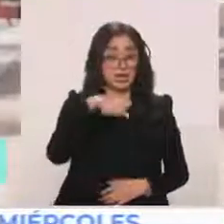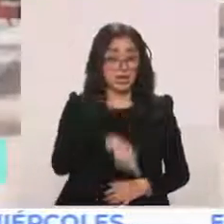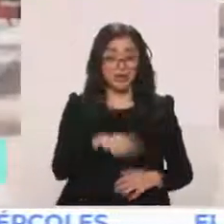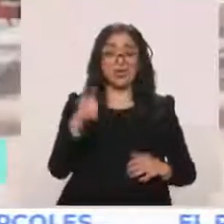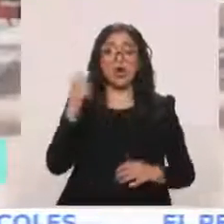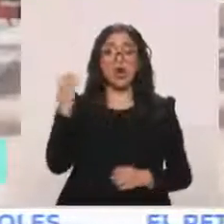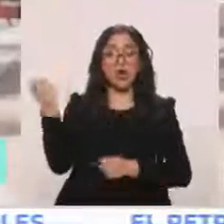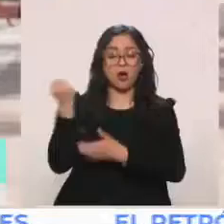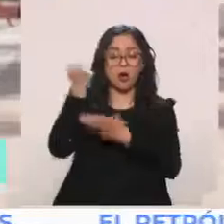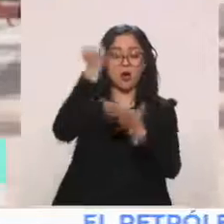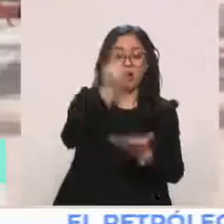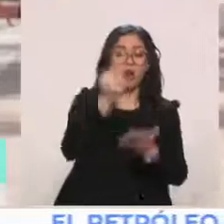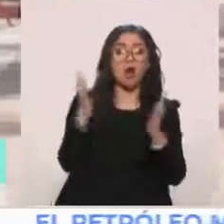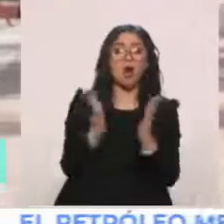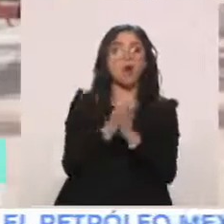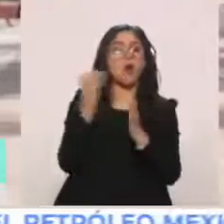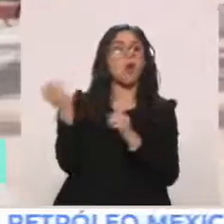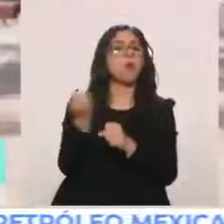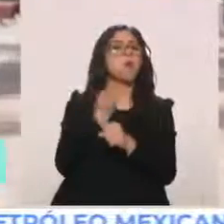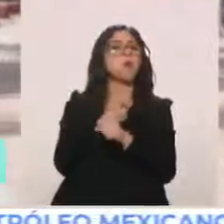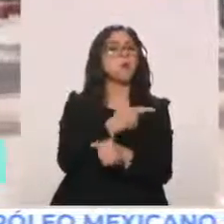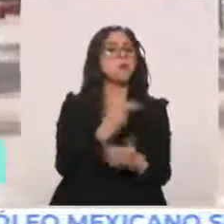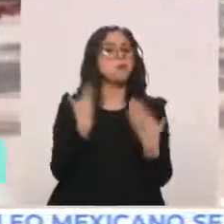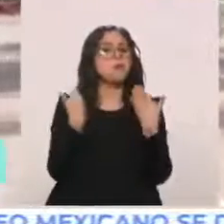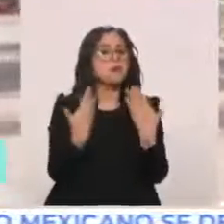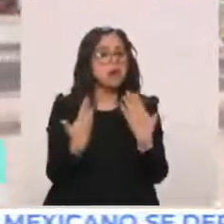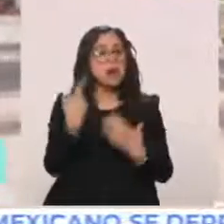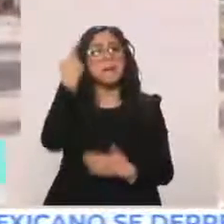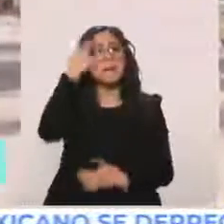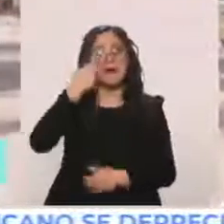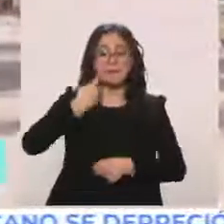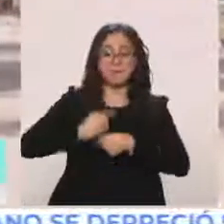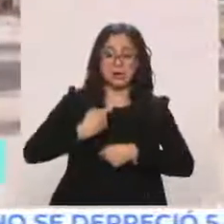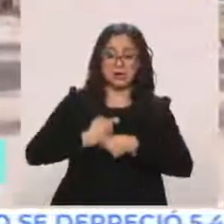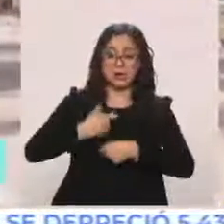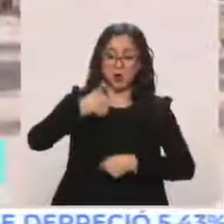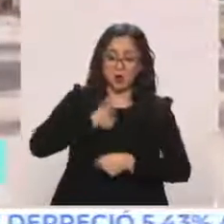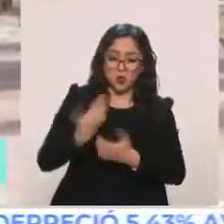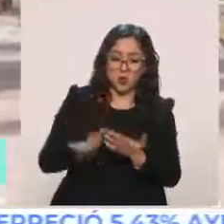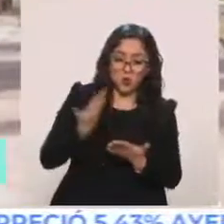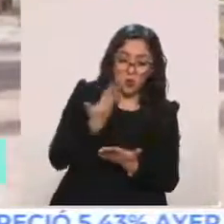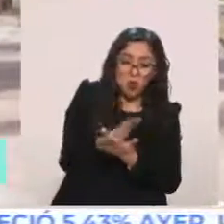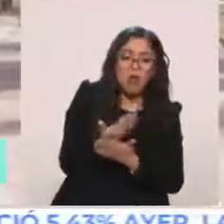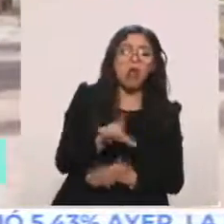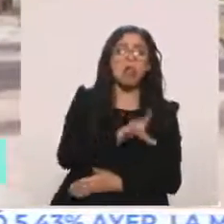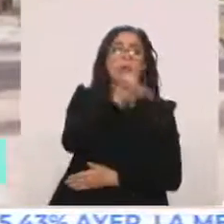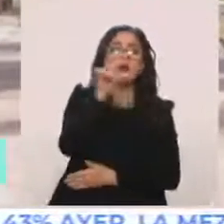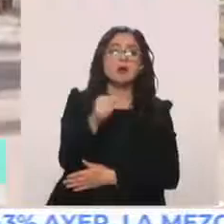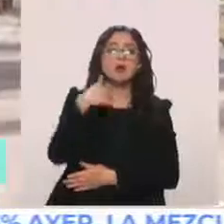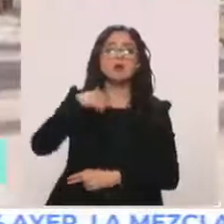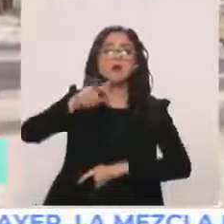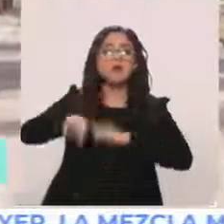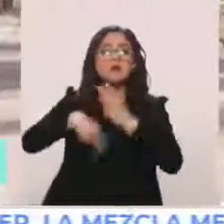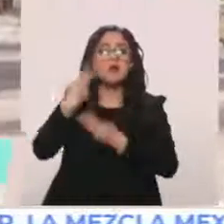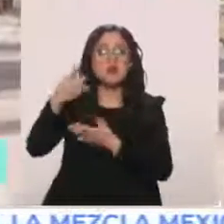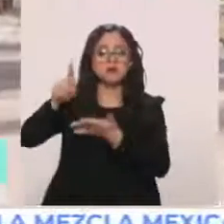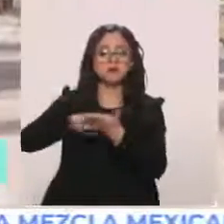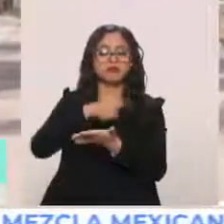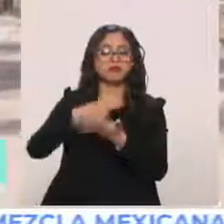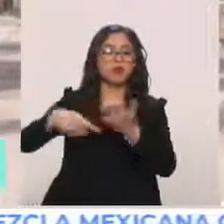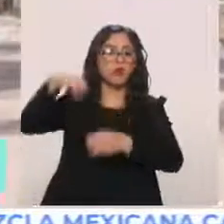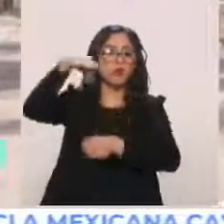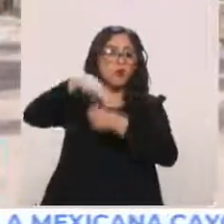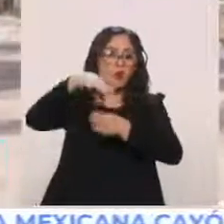de participar tanto en hacer propuestas y en ir a votar para que se haga, pues ahora